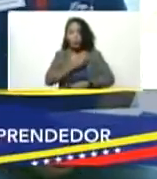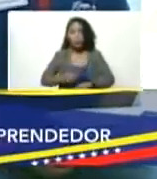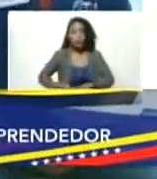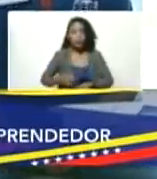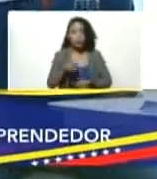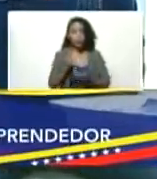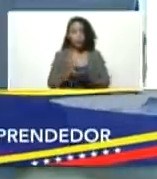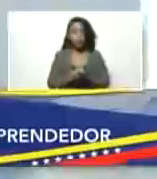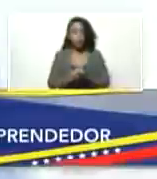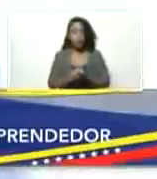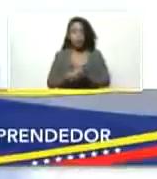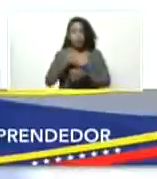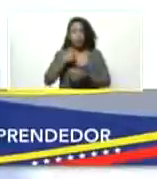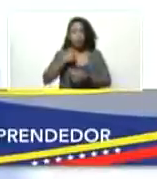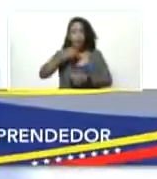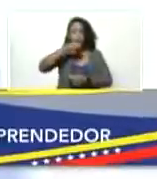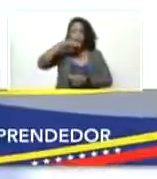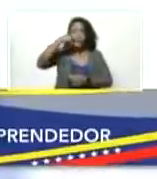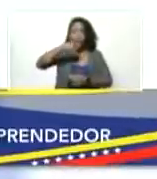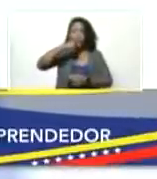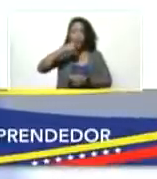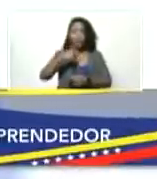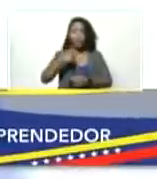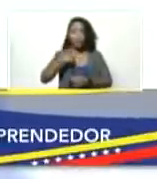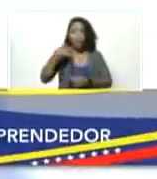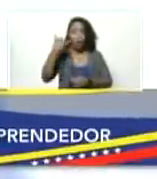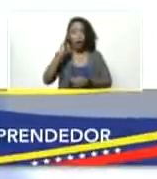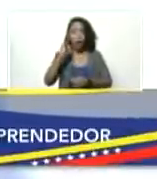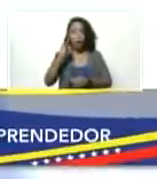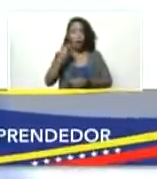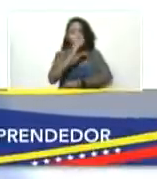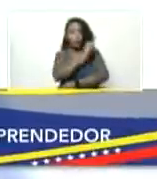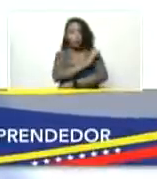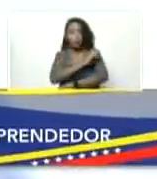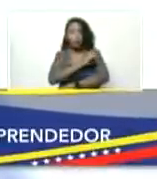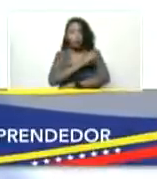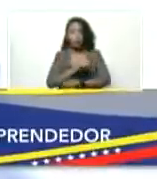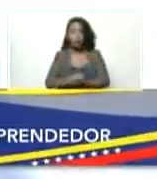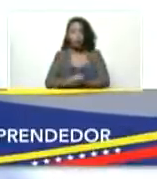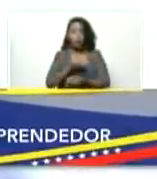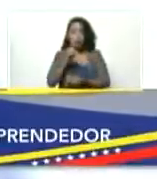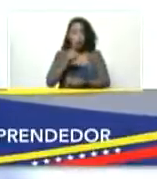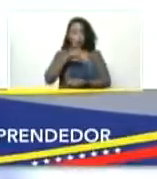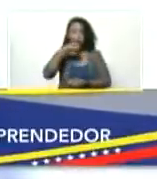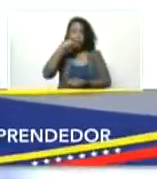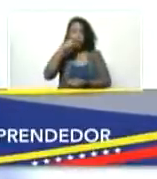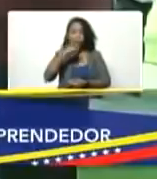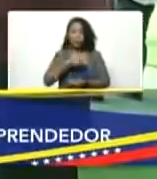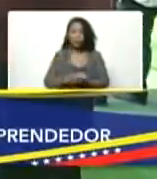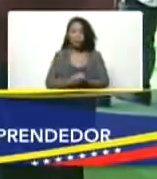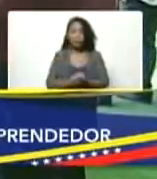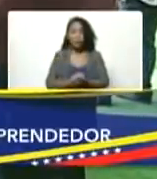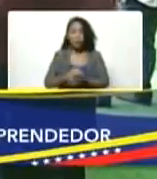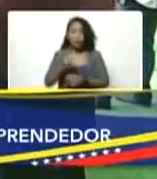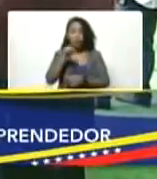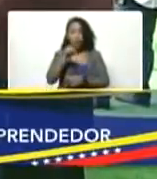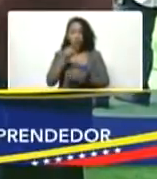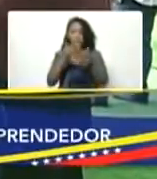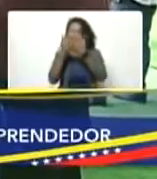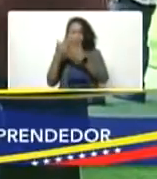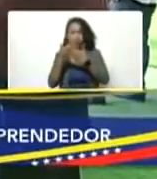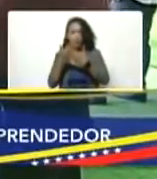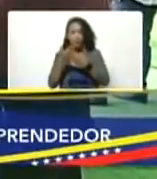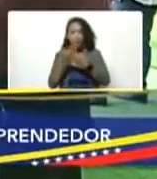Buenas tardes. Yo soy odontóloga y tengo un consultorio y mi emprendimiento es... Odontóloga. Odontóloga. Sí. ¿Dónde estudiaste? En la